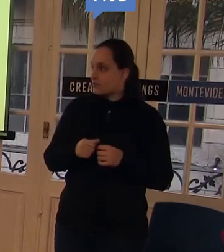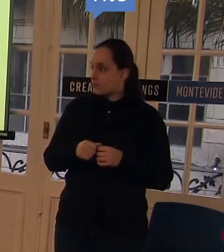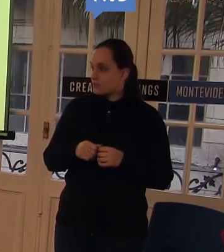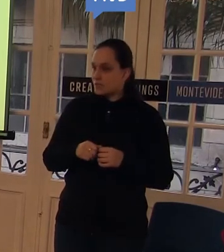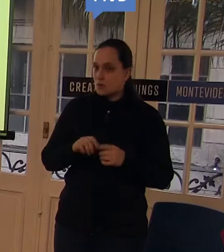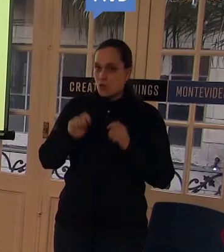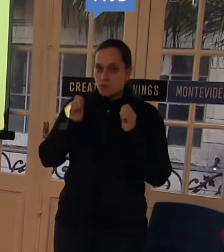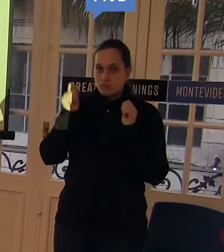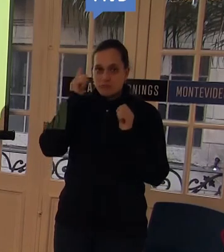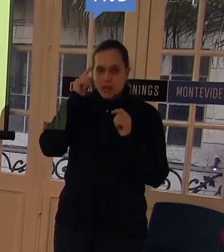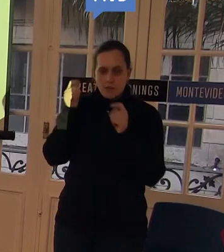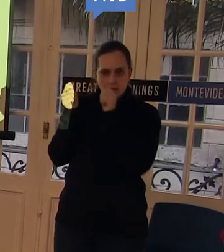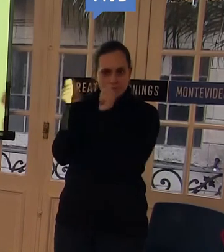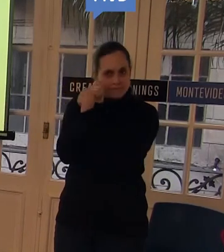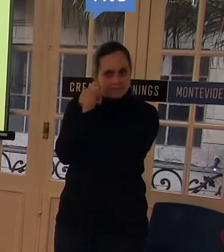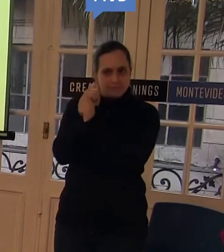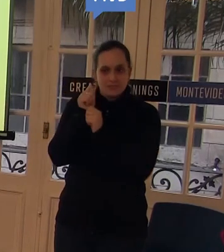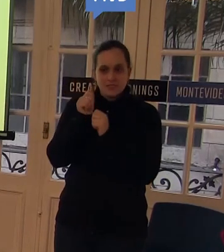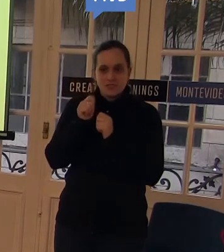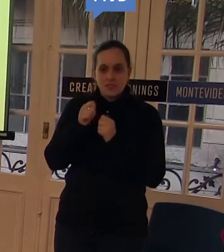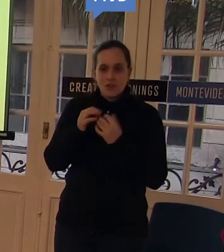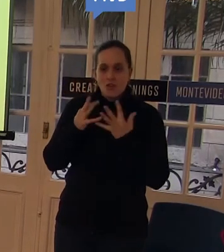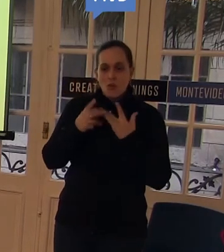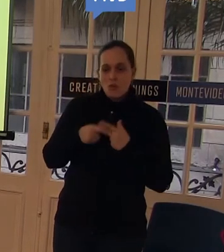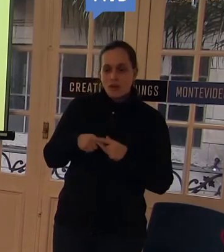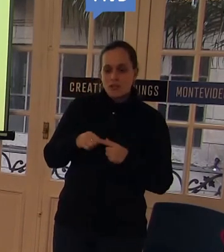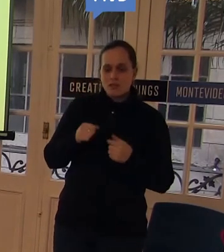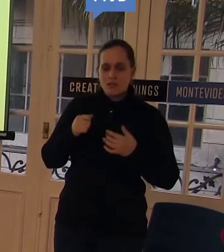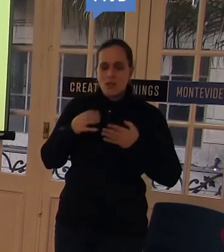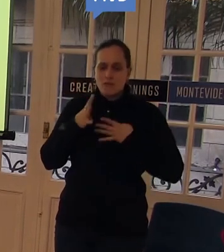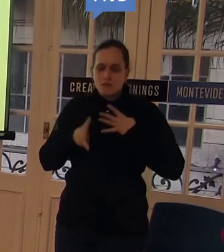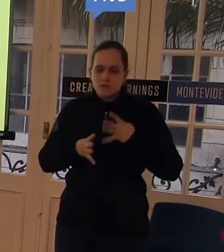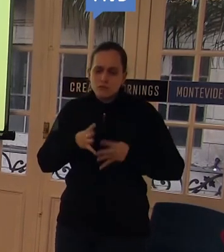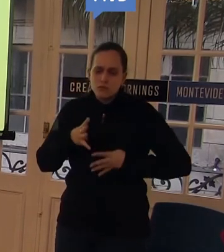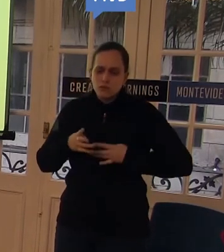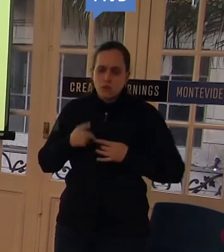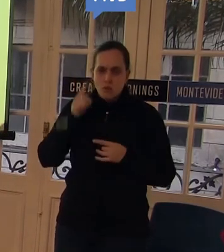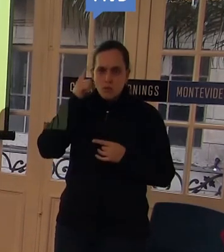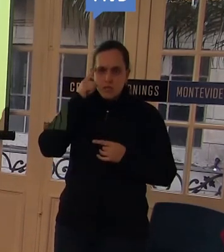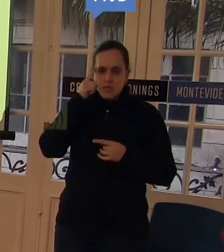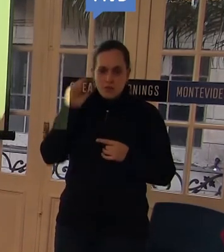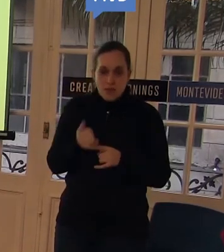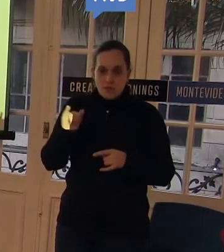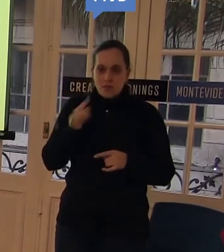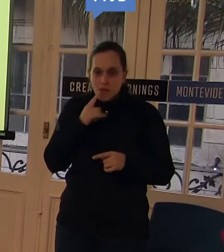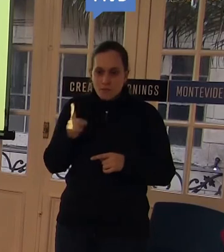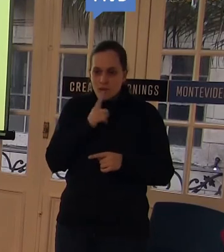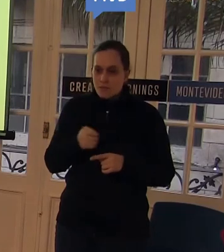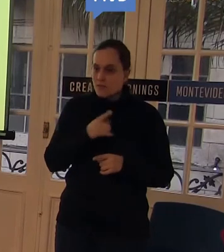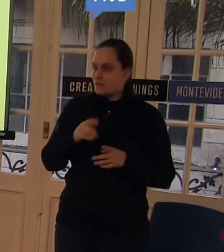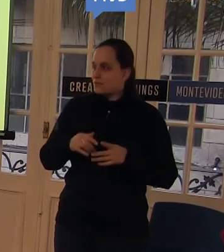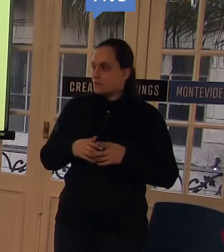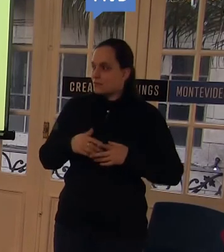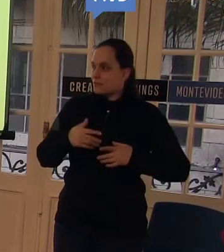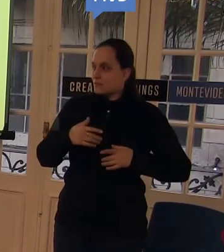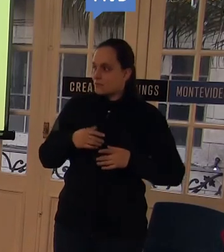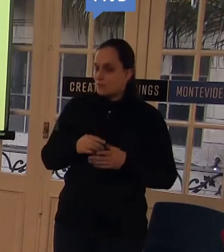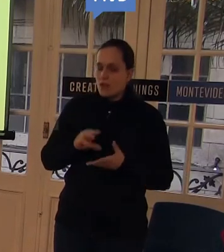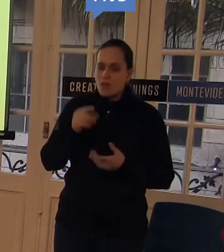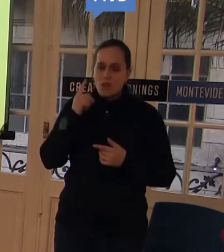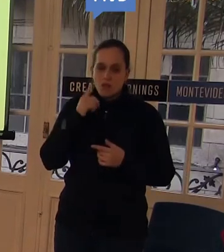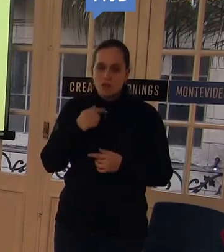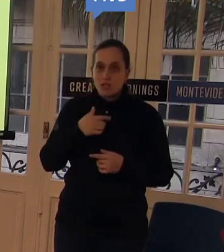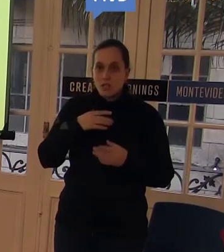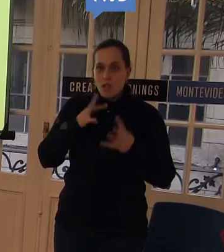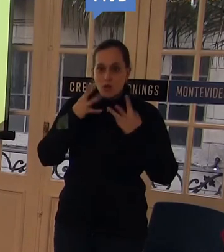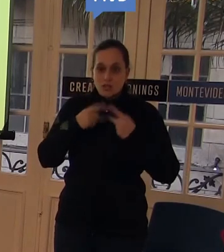me brindó el UX, de pensar en la función, de pensar en pensar rápido, en resolver cosas más sencillas, empecé a